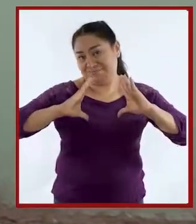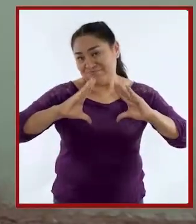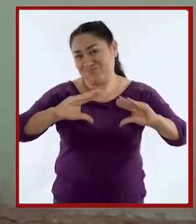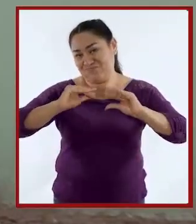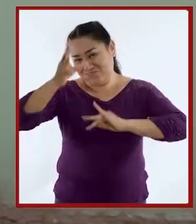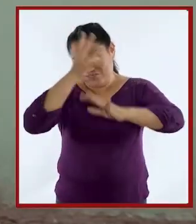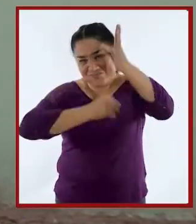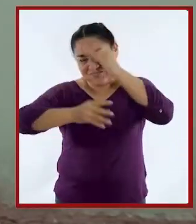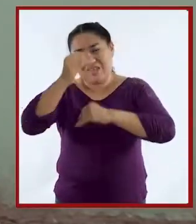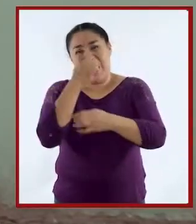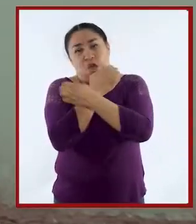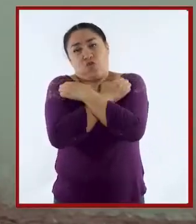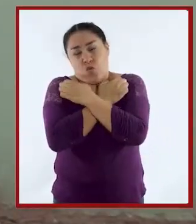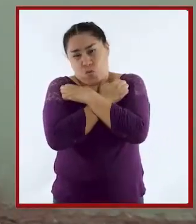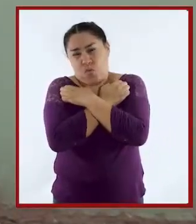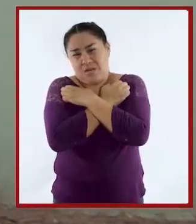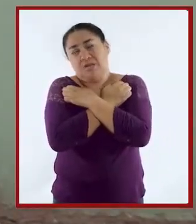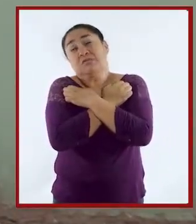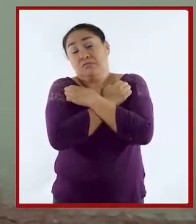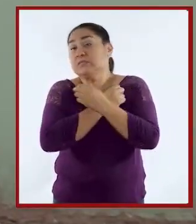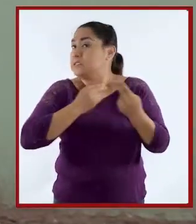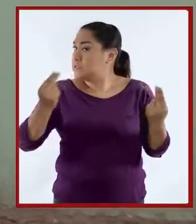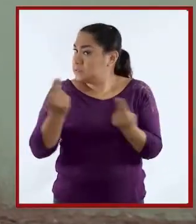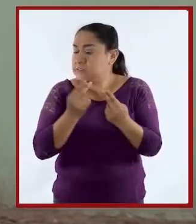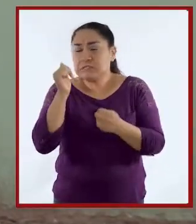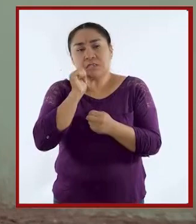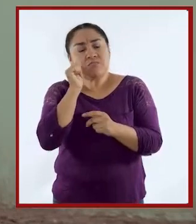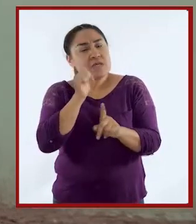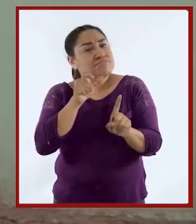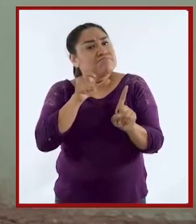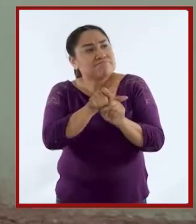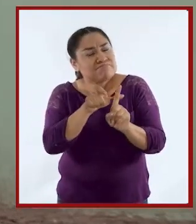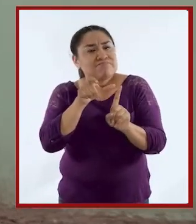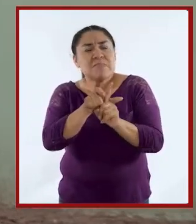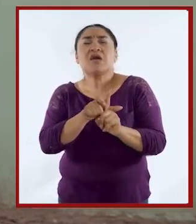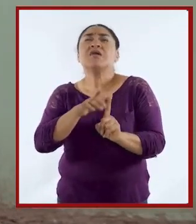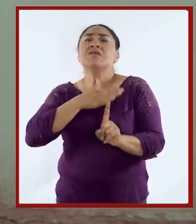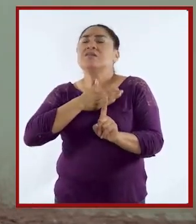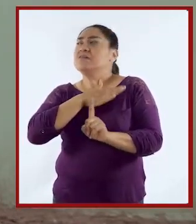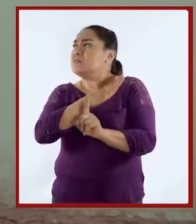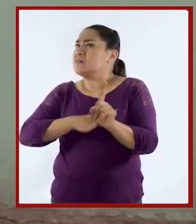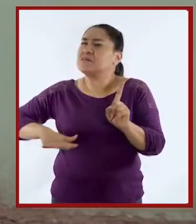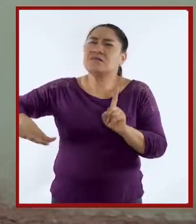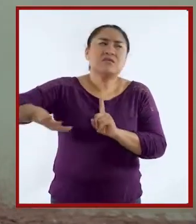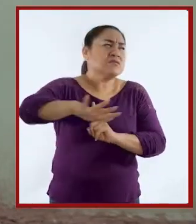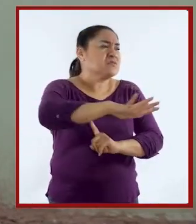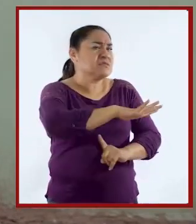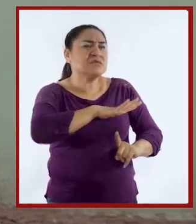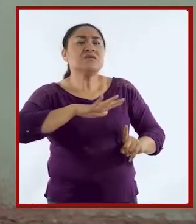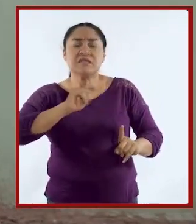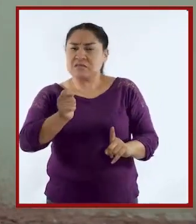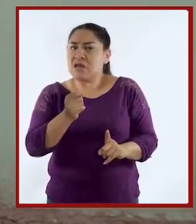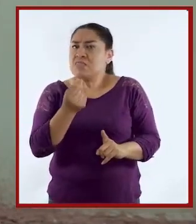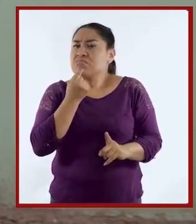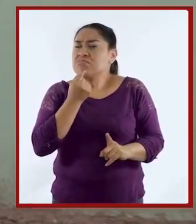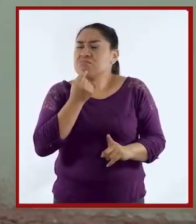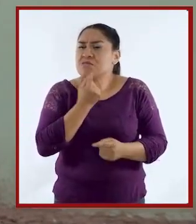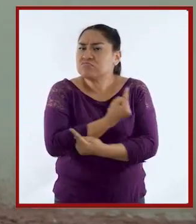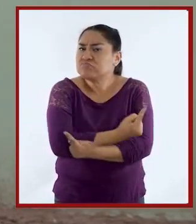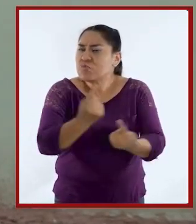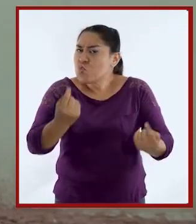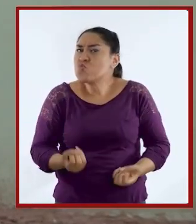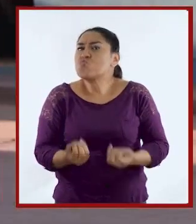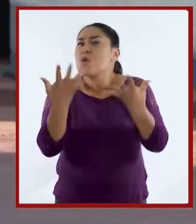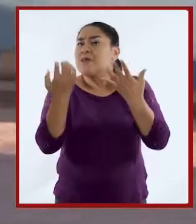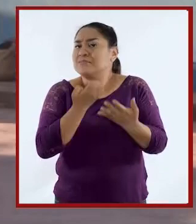damos educación porque ellos quieren hacerlo. Tenemos que estar pendiente alrededor nuestro cuántos niños están en edad